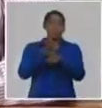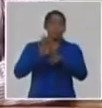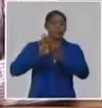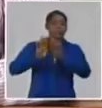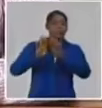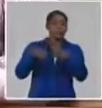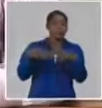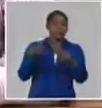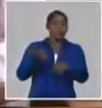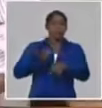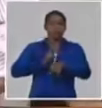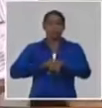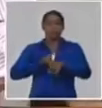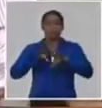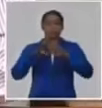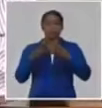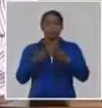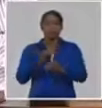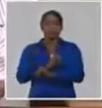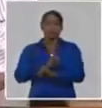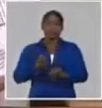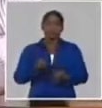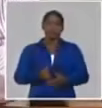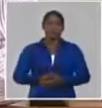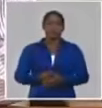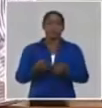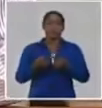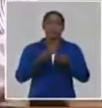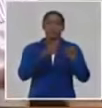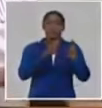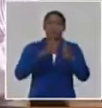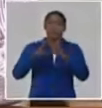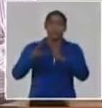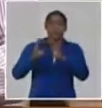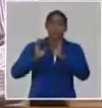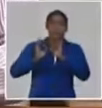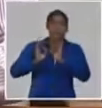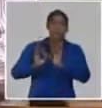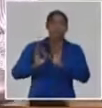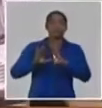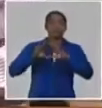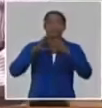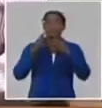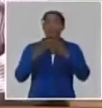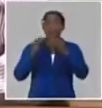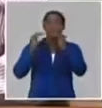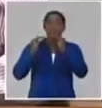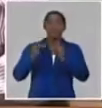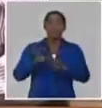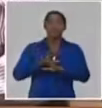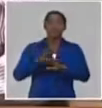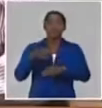cómo empezamos. Pero bueno, ya lo vamos a decir, la organización general y los principios, cómo va a funcionar, ya sí los tenemos identificados.